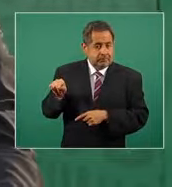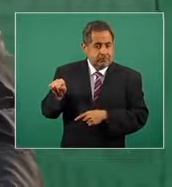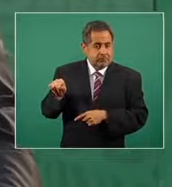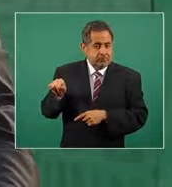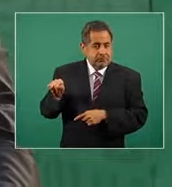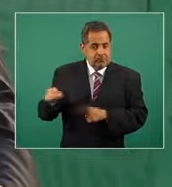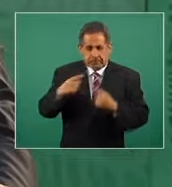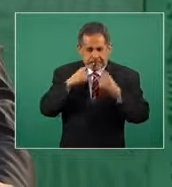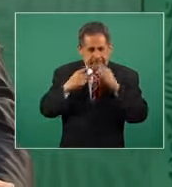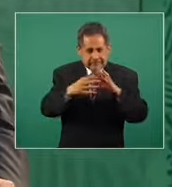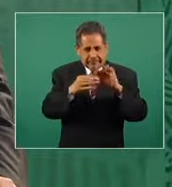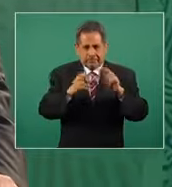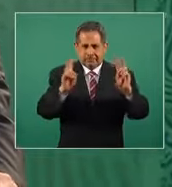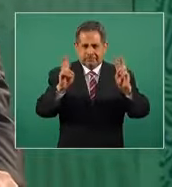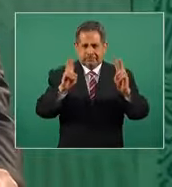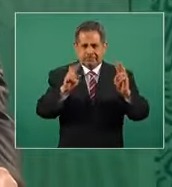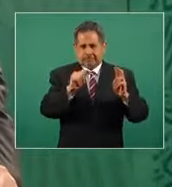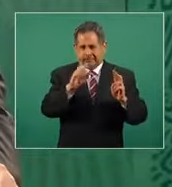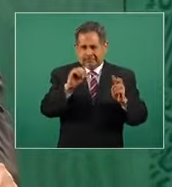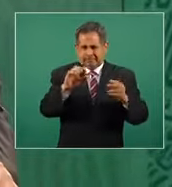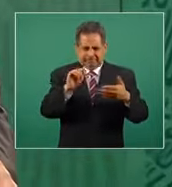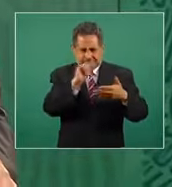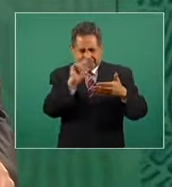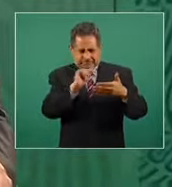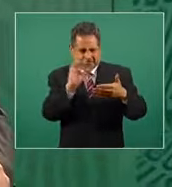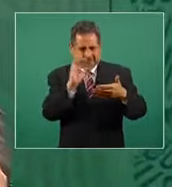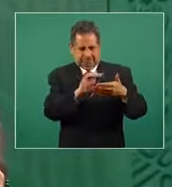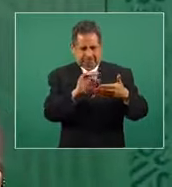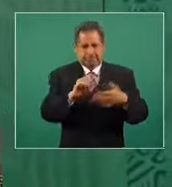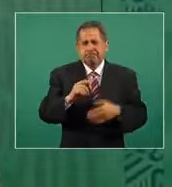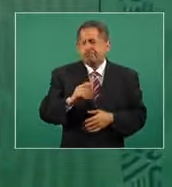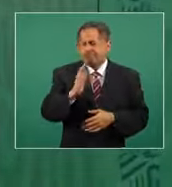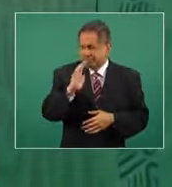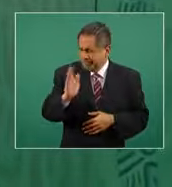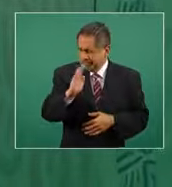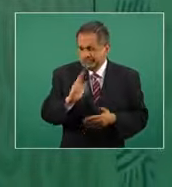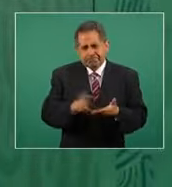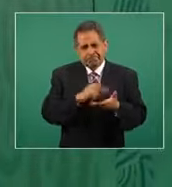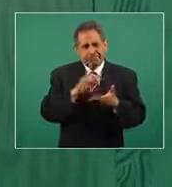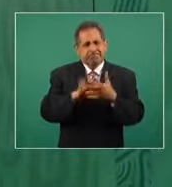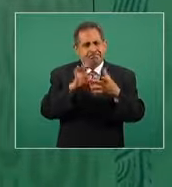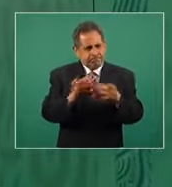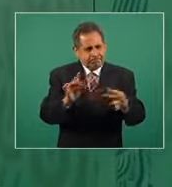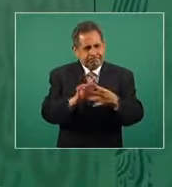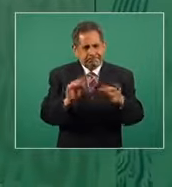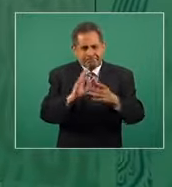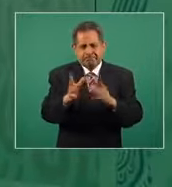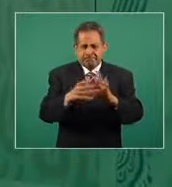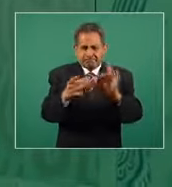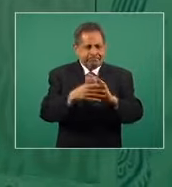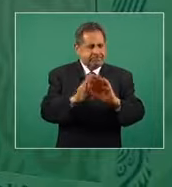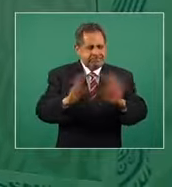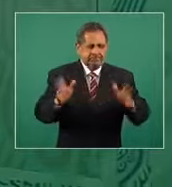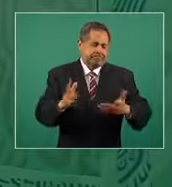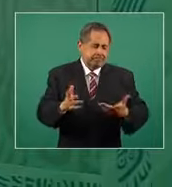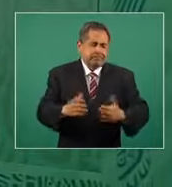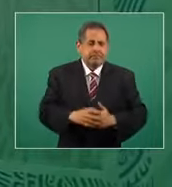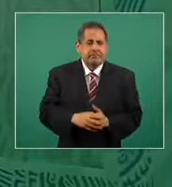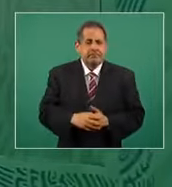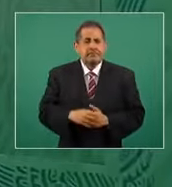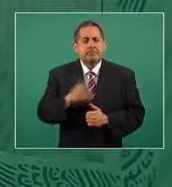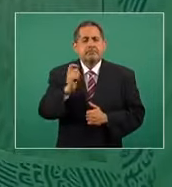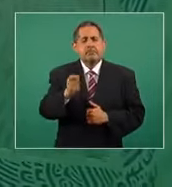resolver sobre este capítulo, ya lo he explicado en otras ocasiones,